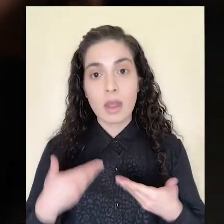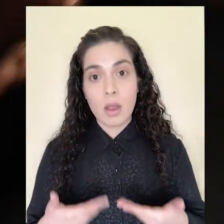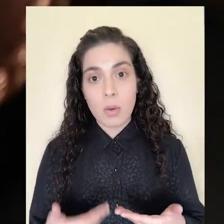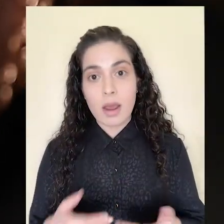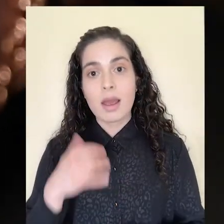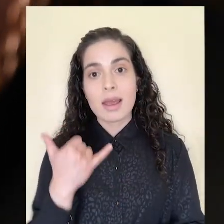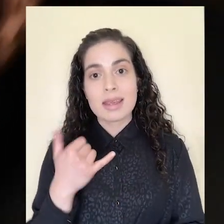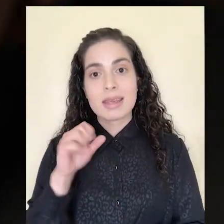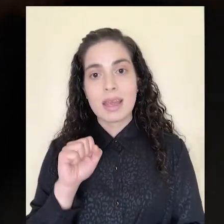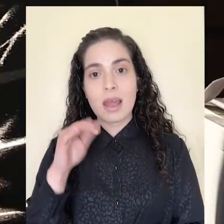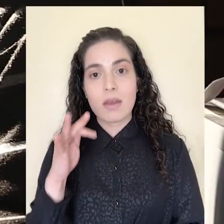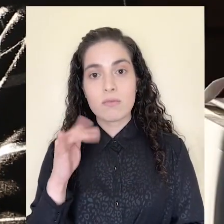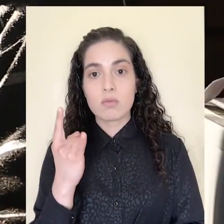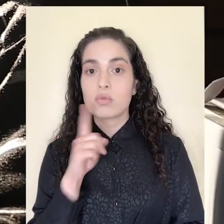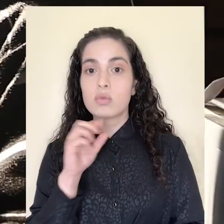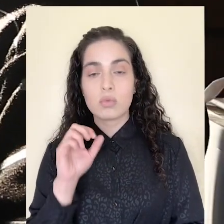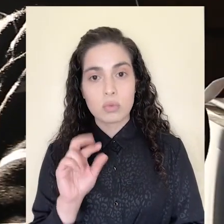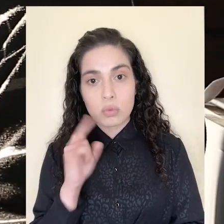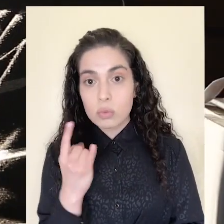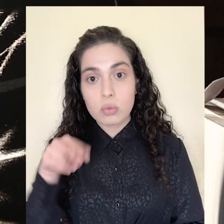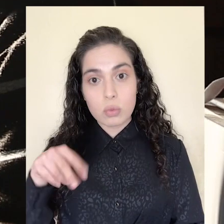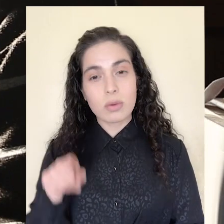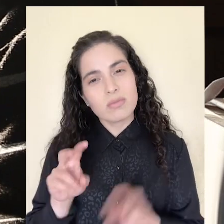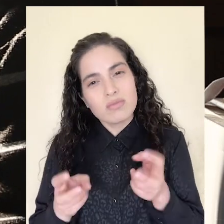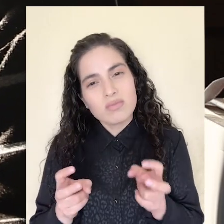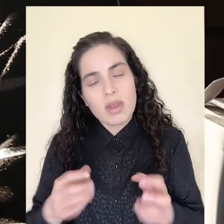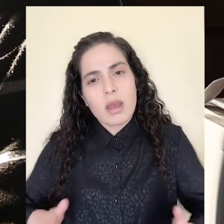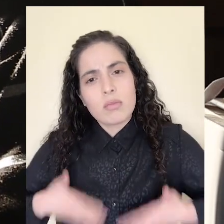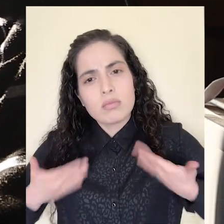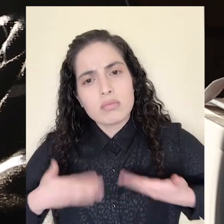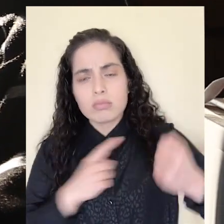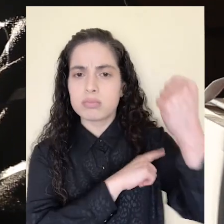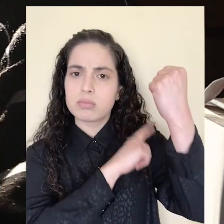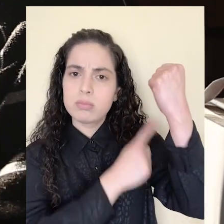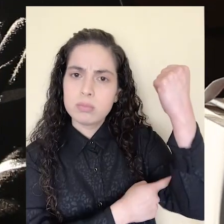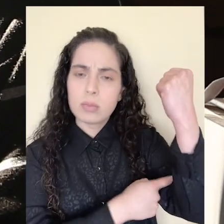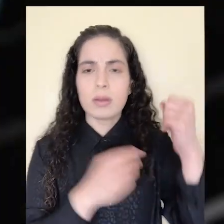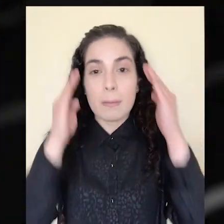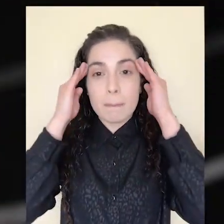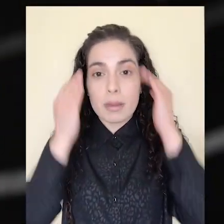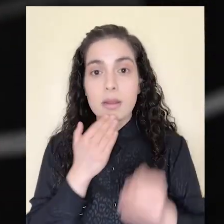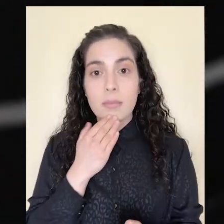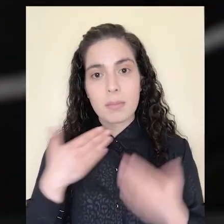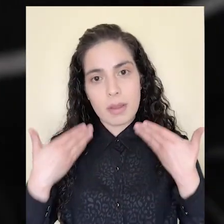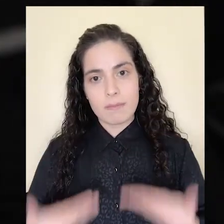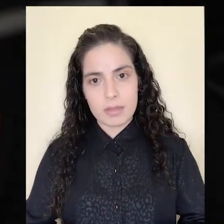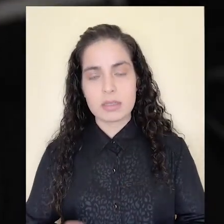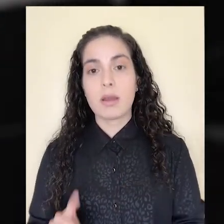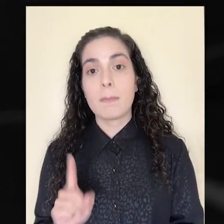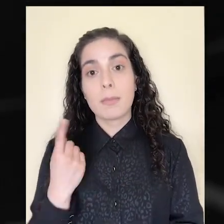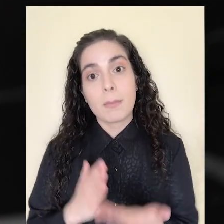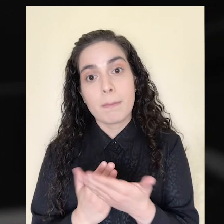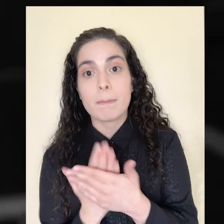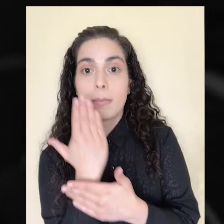Hay una cosa que hay que hacer ahora que se llama el yafutun. Yafutun significa fortalecerse. Eso significa mentalmente y físicamente. Entonces uno parte de la mañana, una